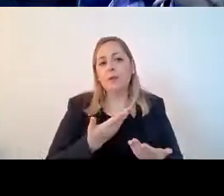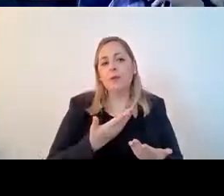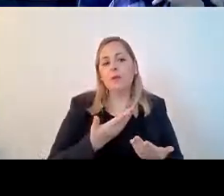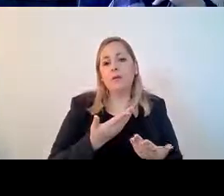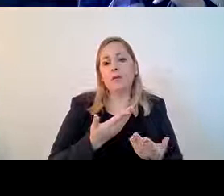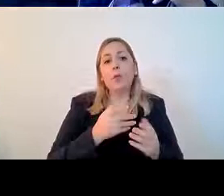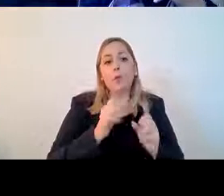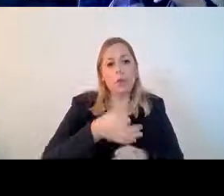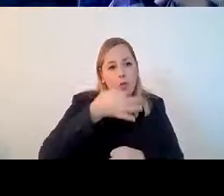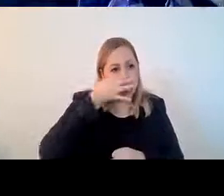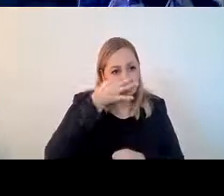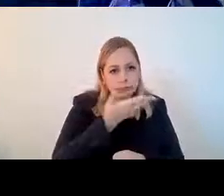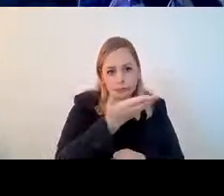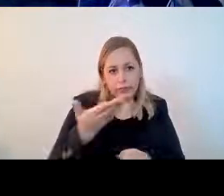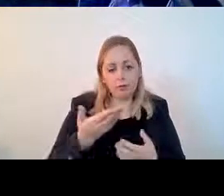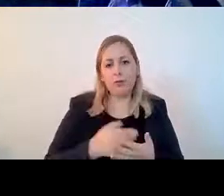lo pueden observar.